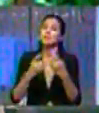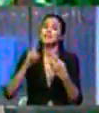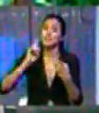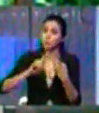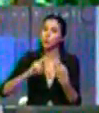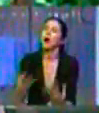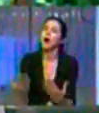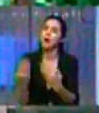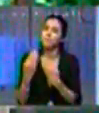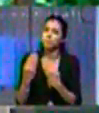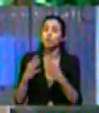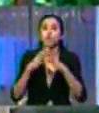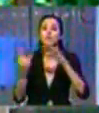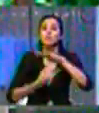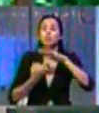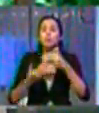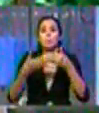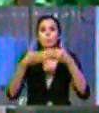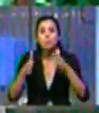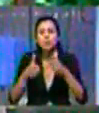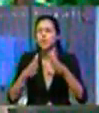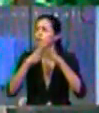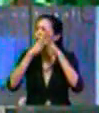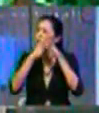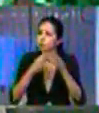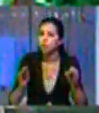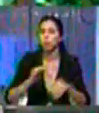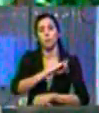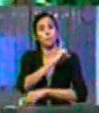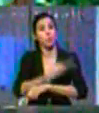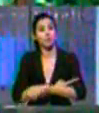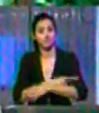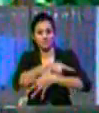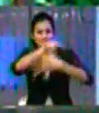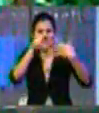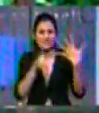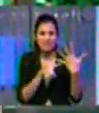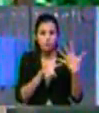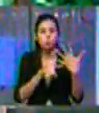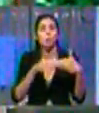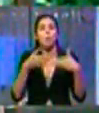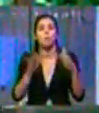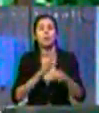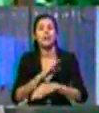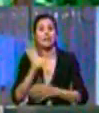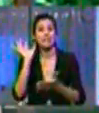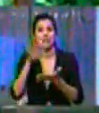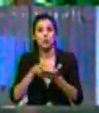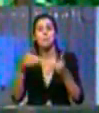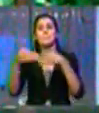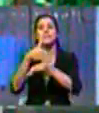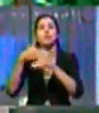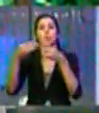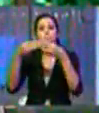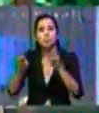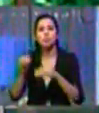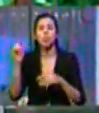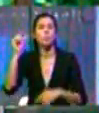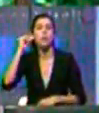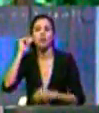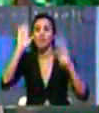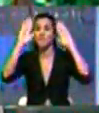todas las instituciones públicas, de todos los poderes del Estado, del Ministerio Público en primer lugar, fiscal Luis Ortega